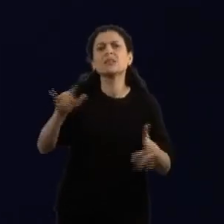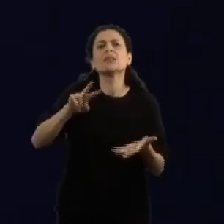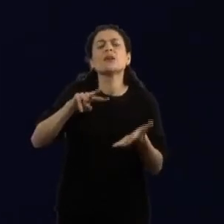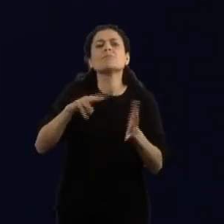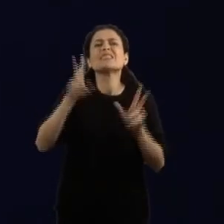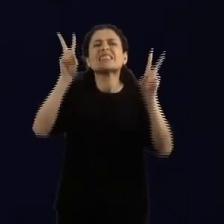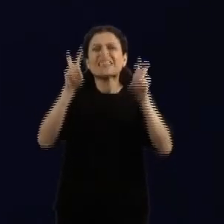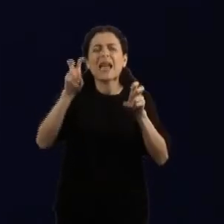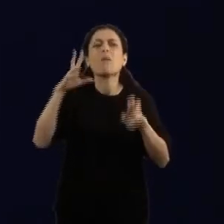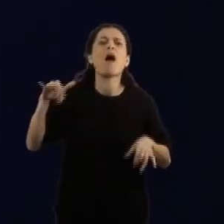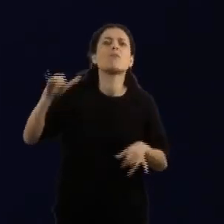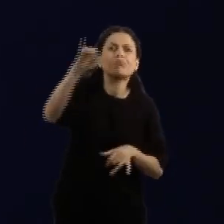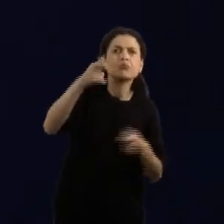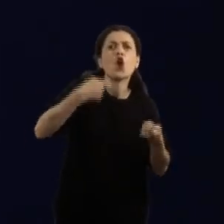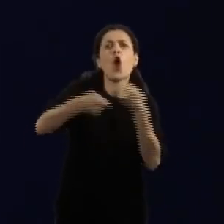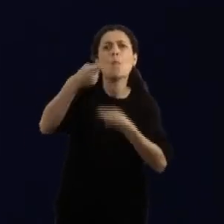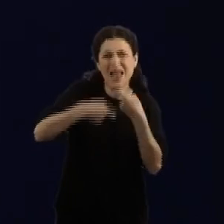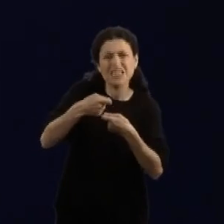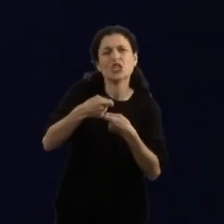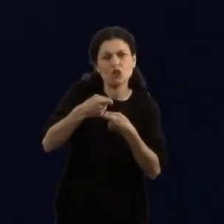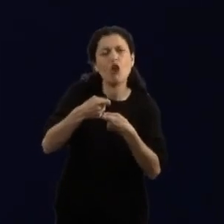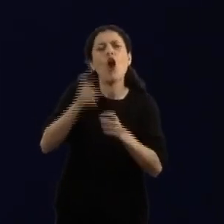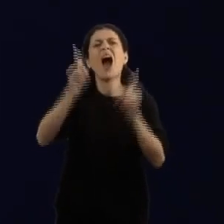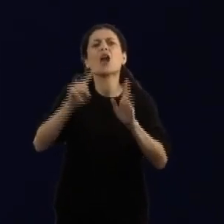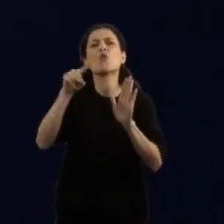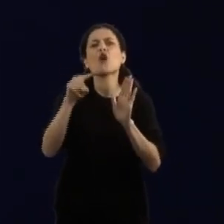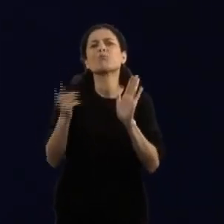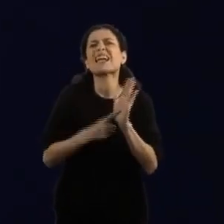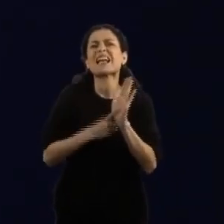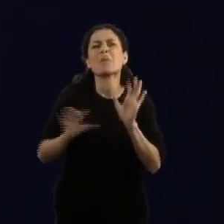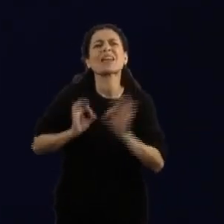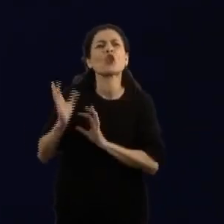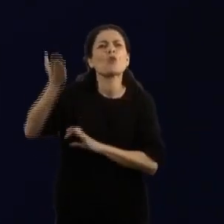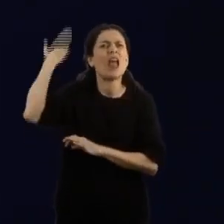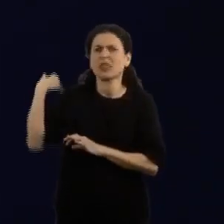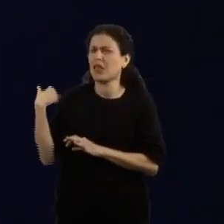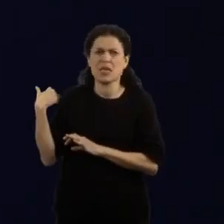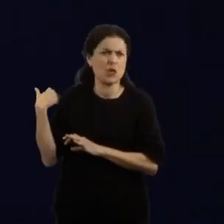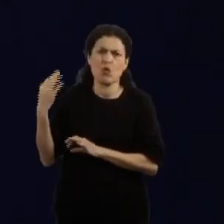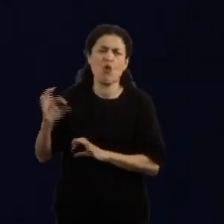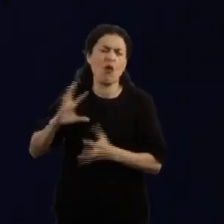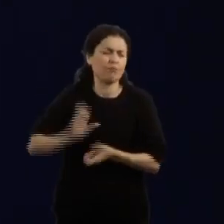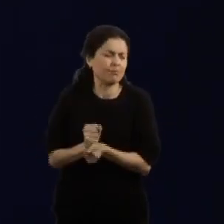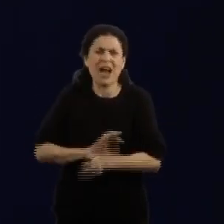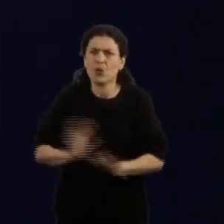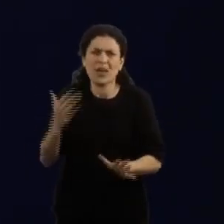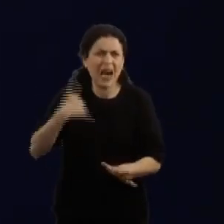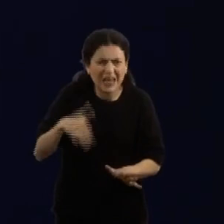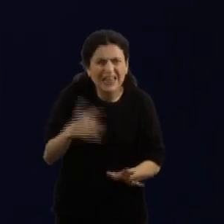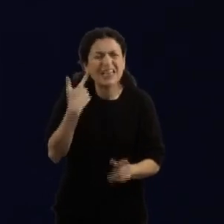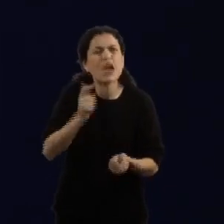esta medida se reforman normativas arcaicas que tienen décadas en la Argentina. Esto es un paso